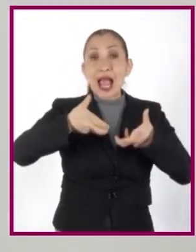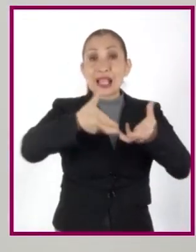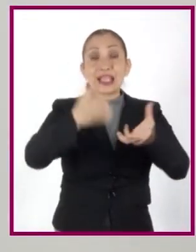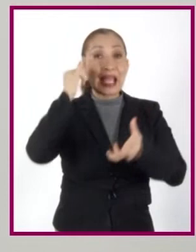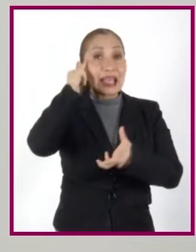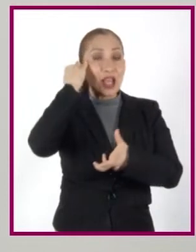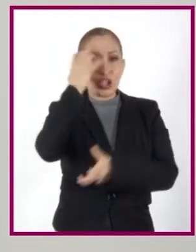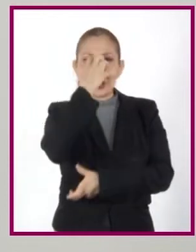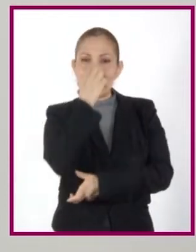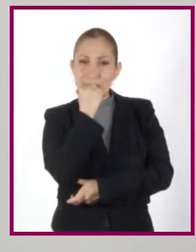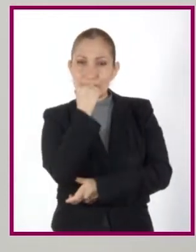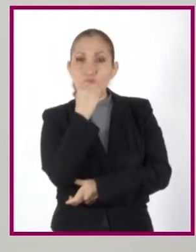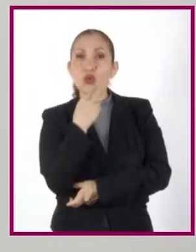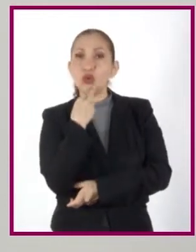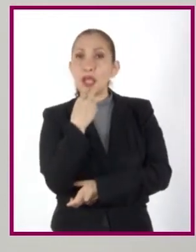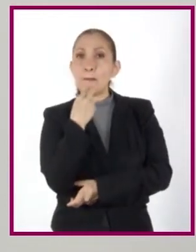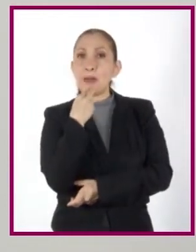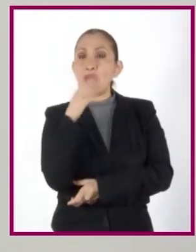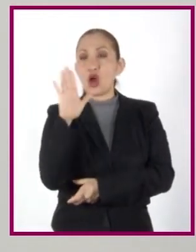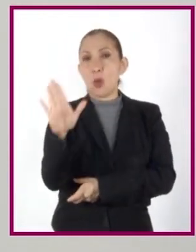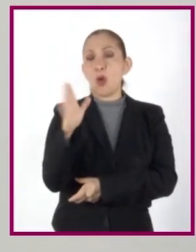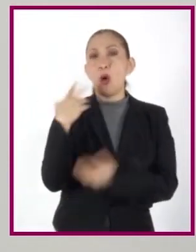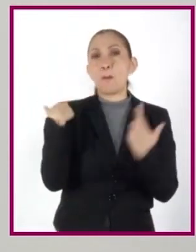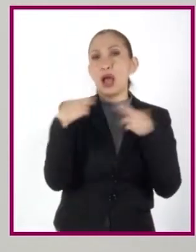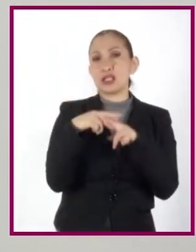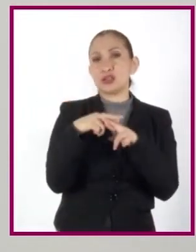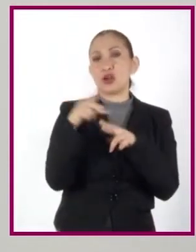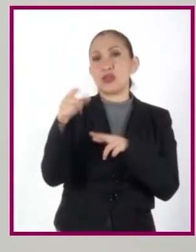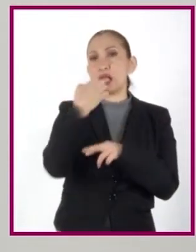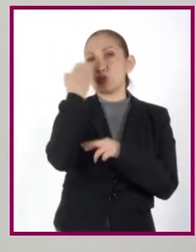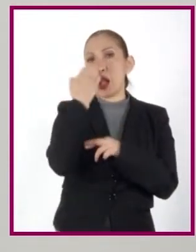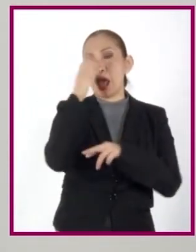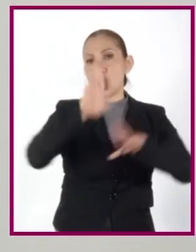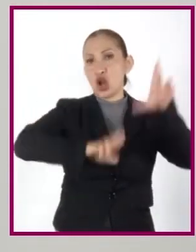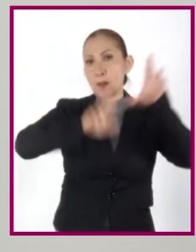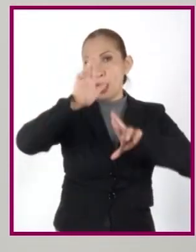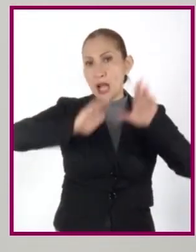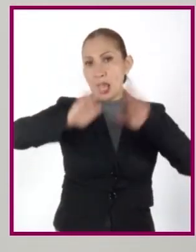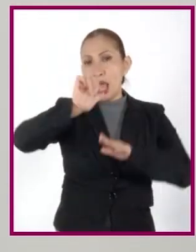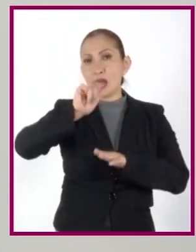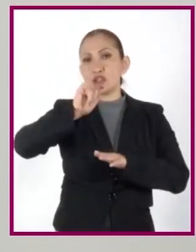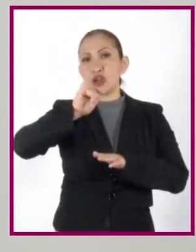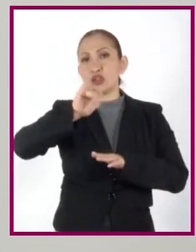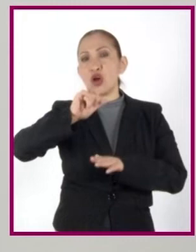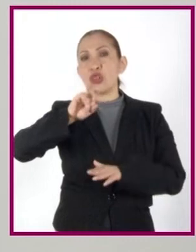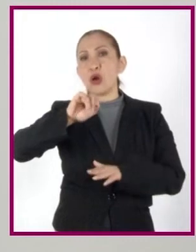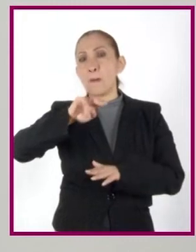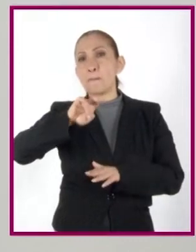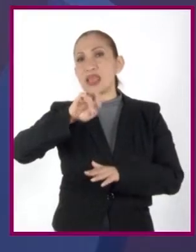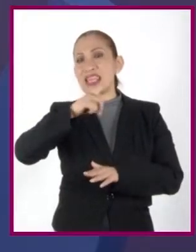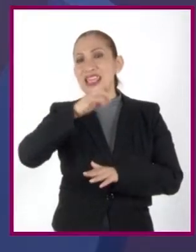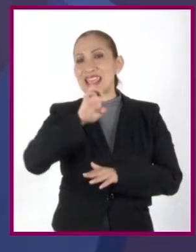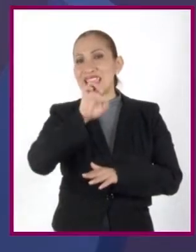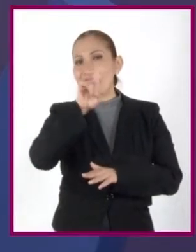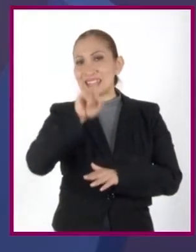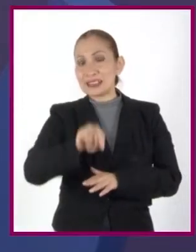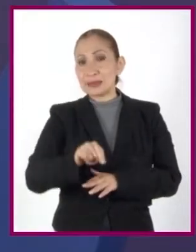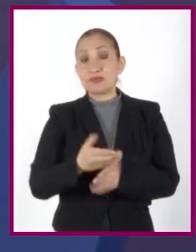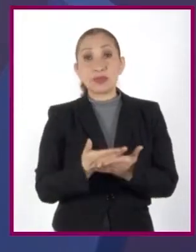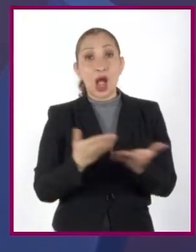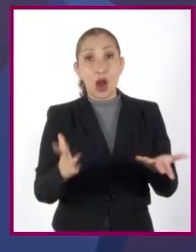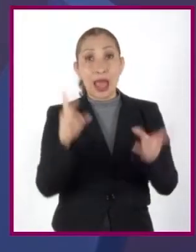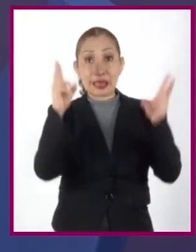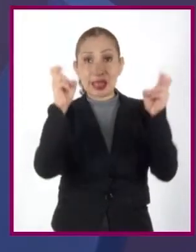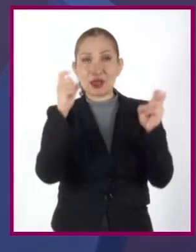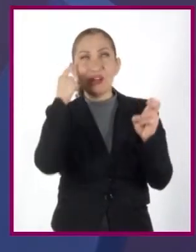Indio Triste. Usaremos la versión del pedagogo y docente de la Escuela Normal Superior, Antonio Domínguez Hidalgo. Solamente con